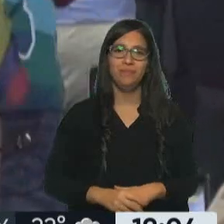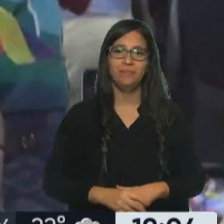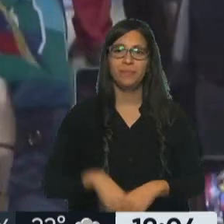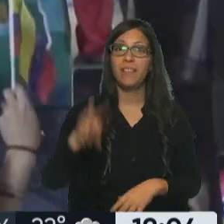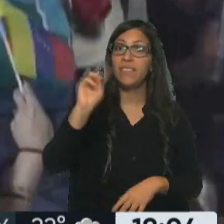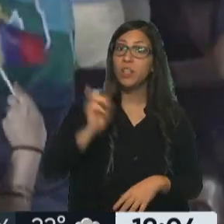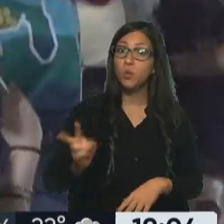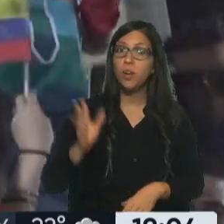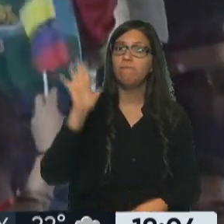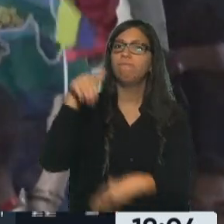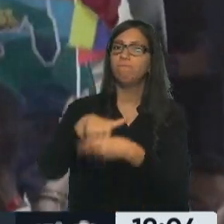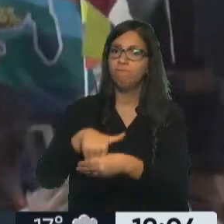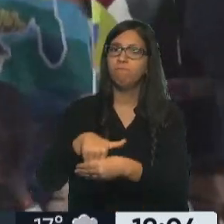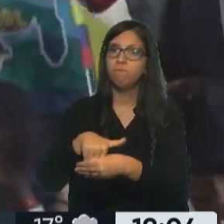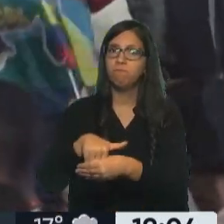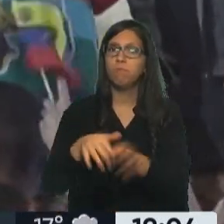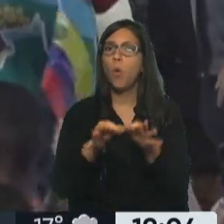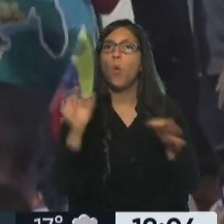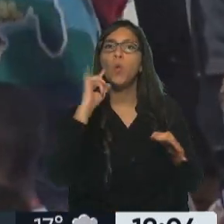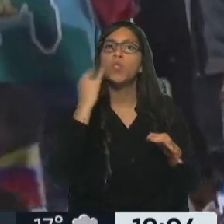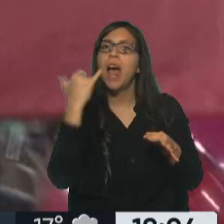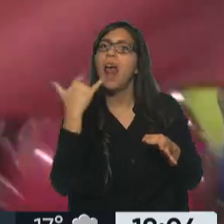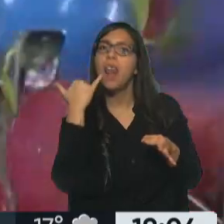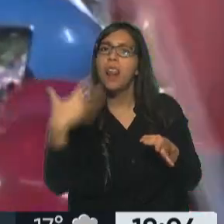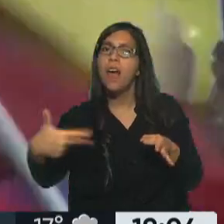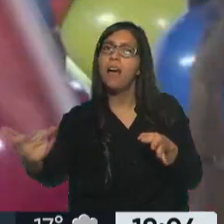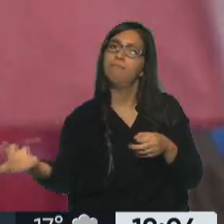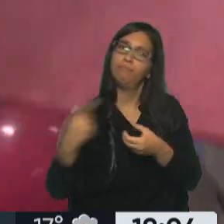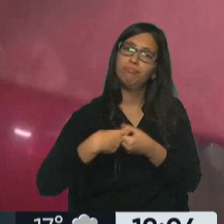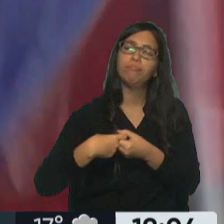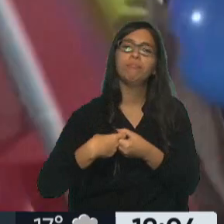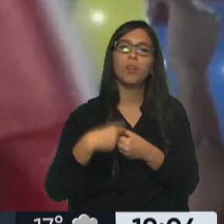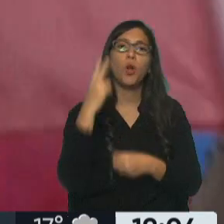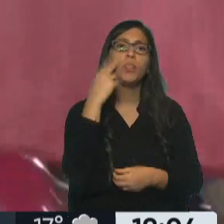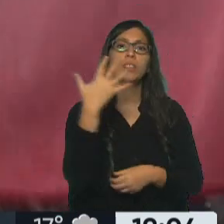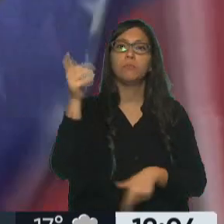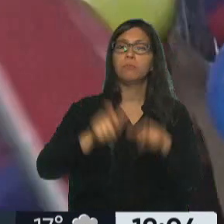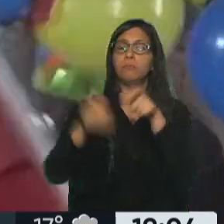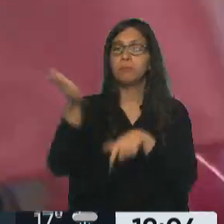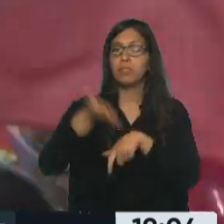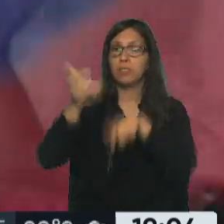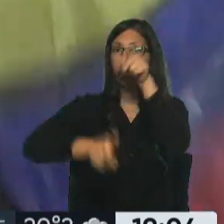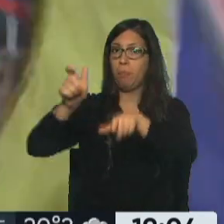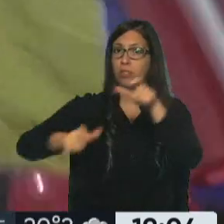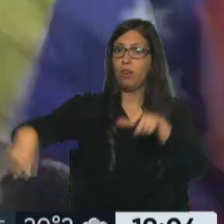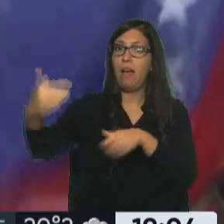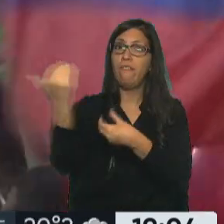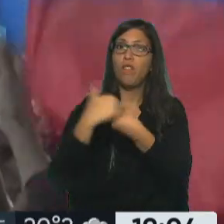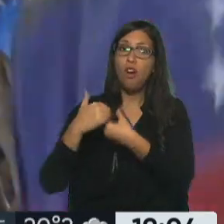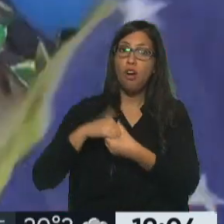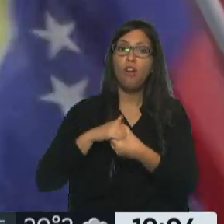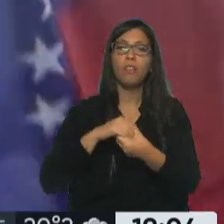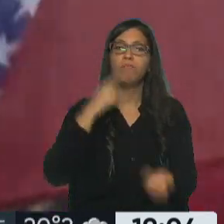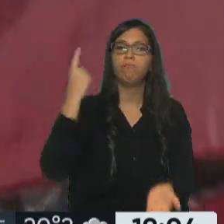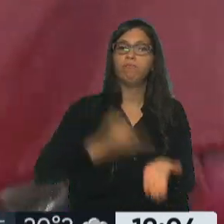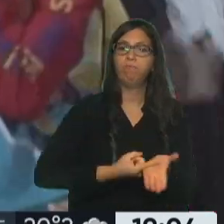Venezuela votó a favor de anexar región de Guyana. Más del 95% de los votantes que participaron de un referendo